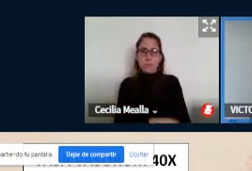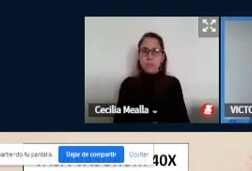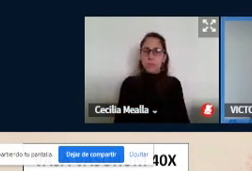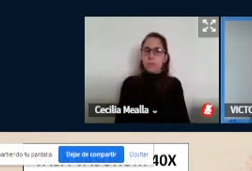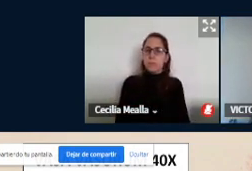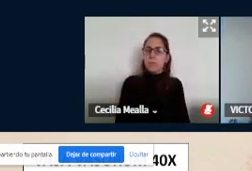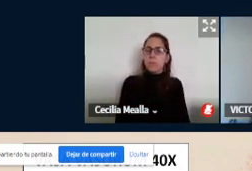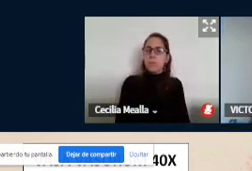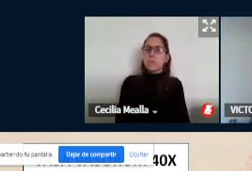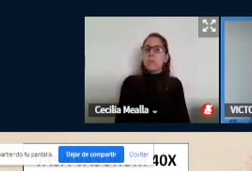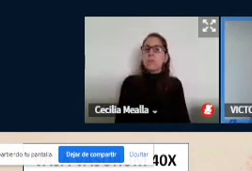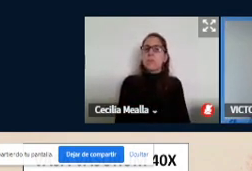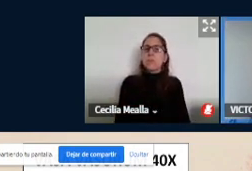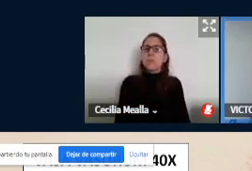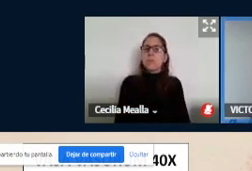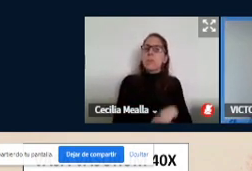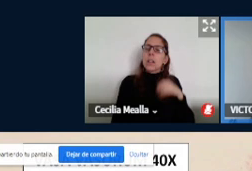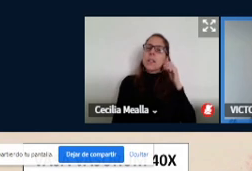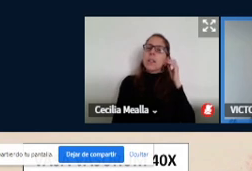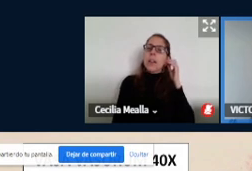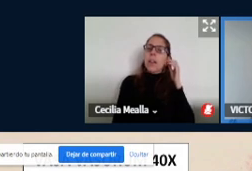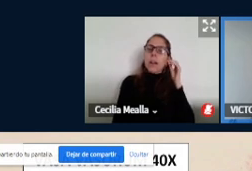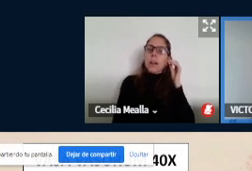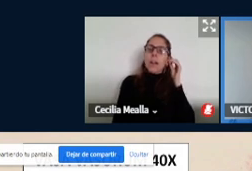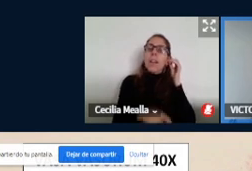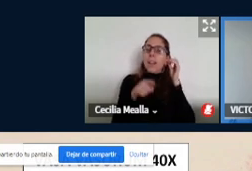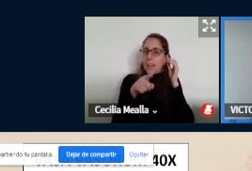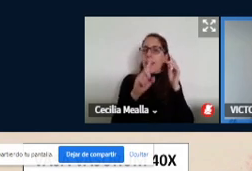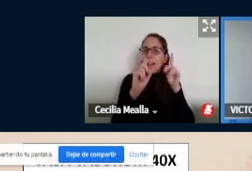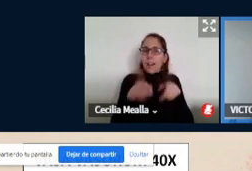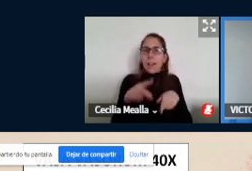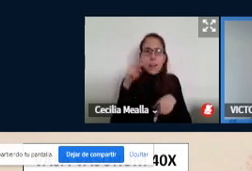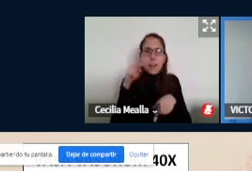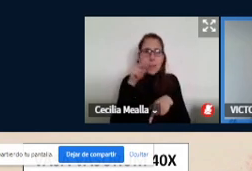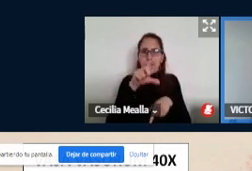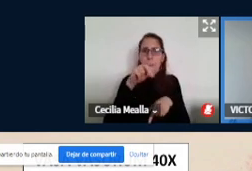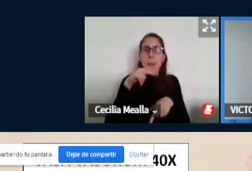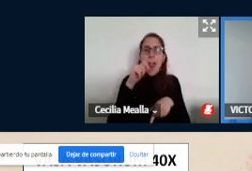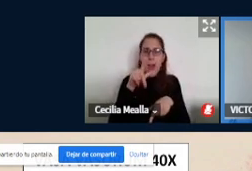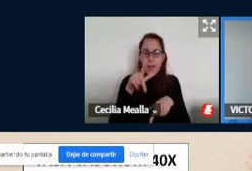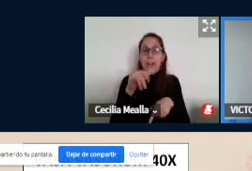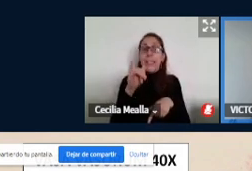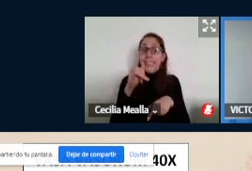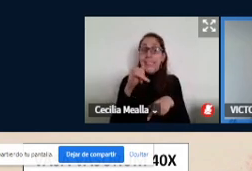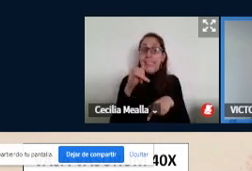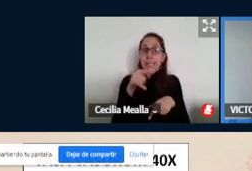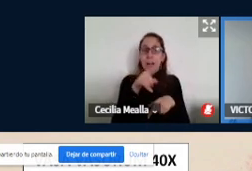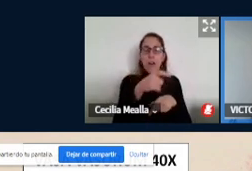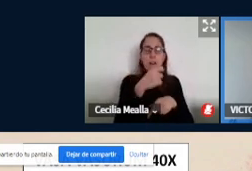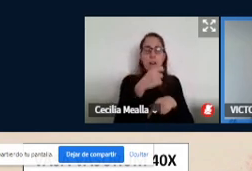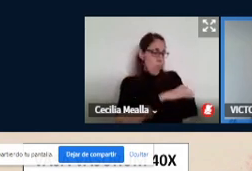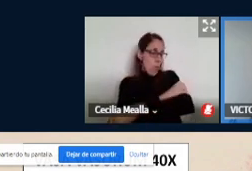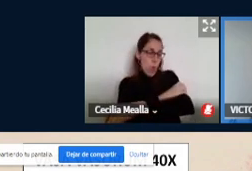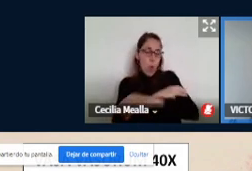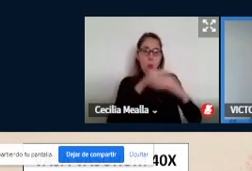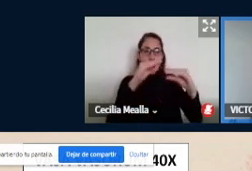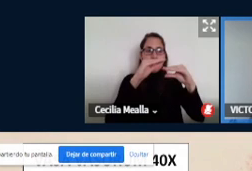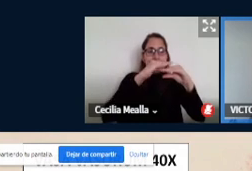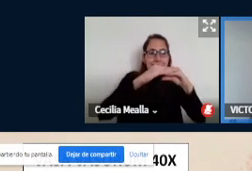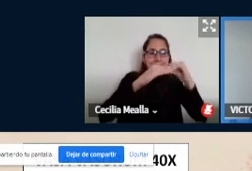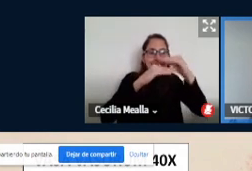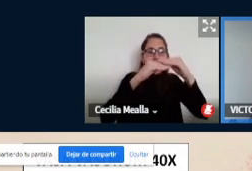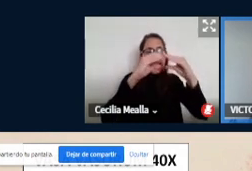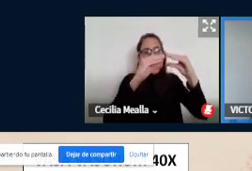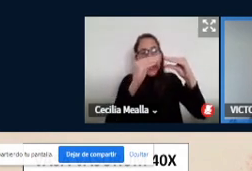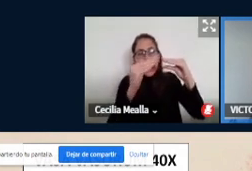Y ahí cerradito se ve el capilar. Y eso, a eso iba. Cuando esto ya pierde esa capa de músculo, y